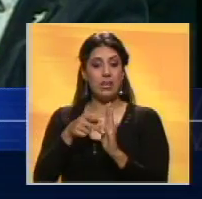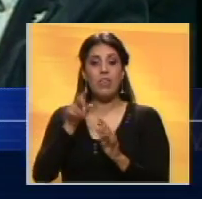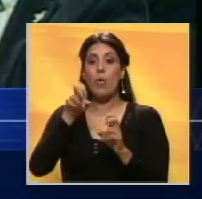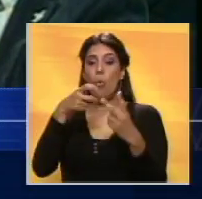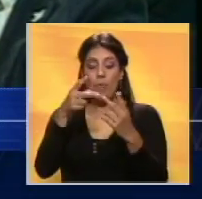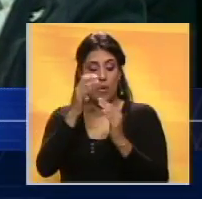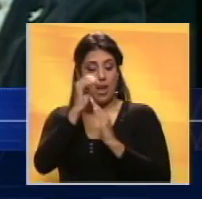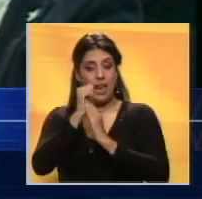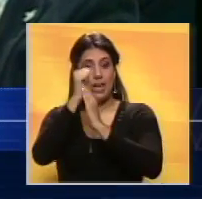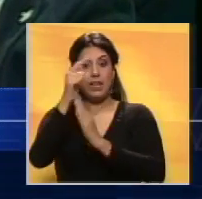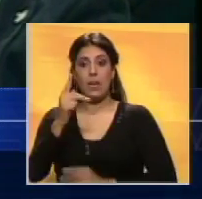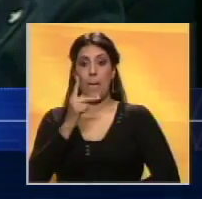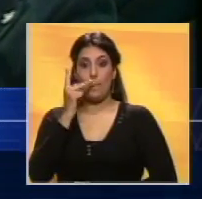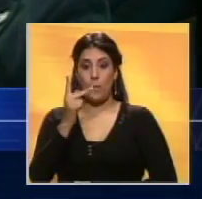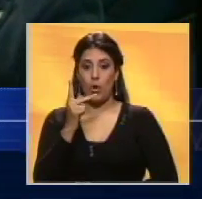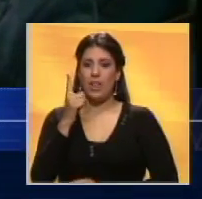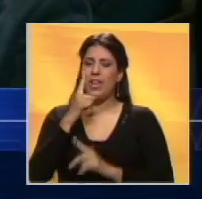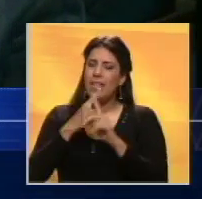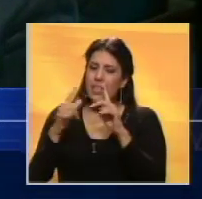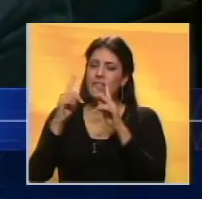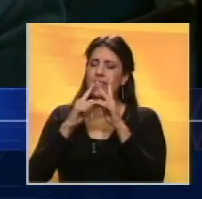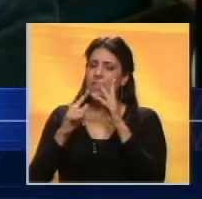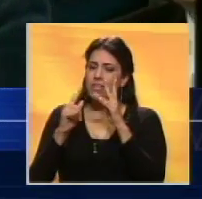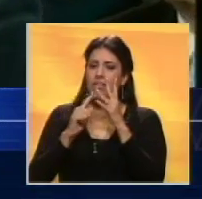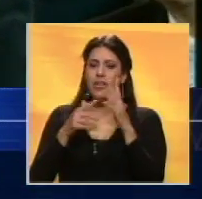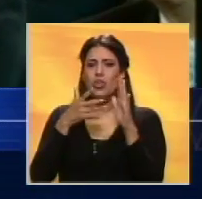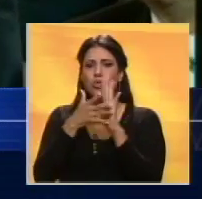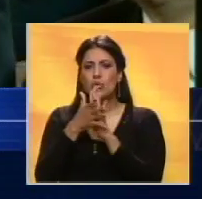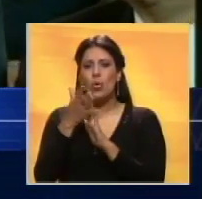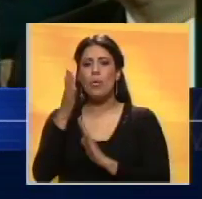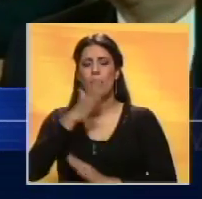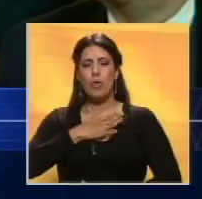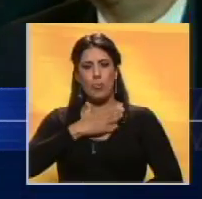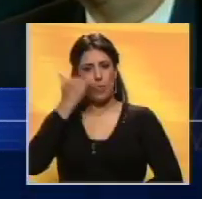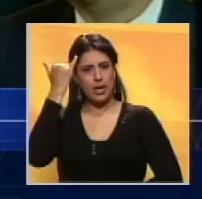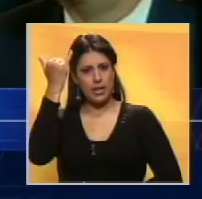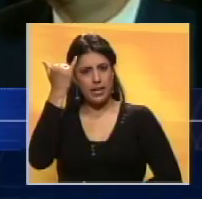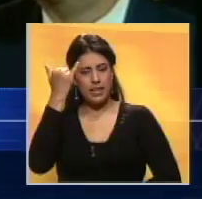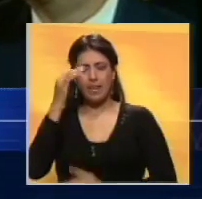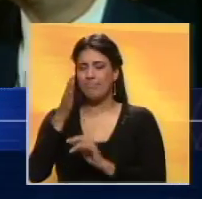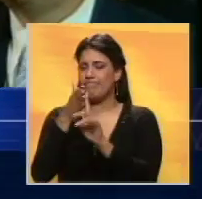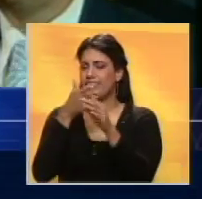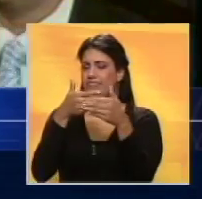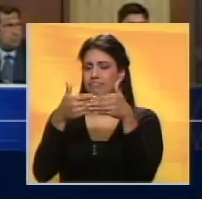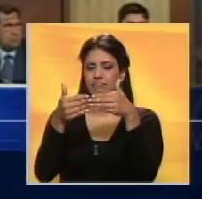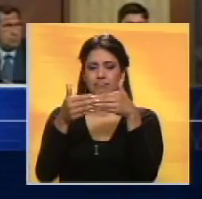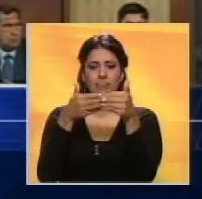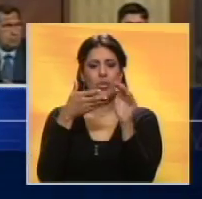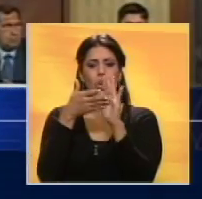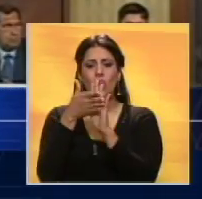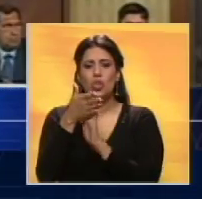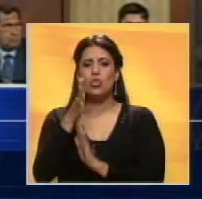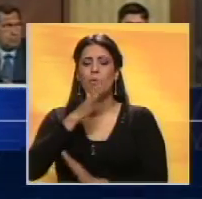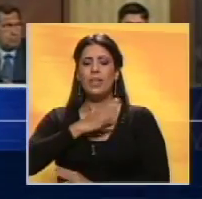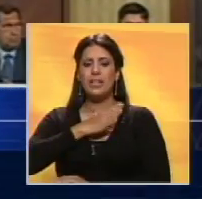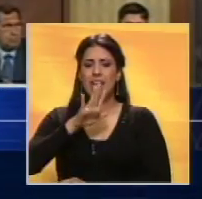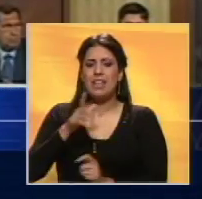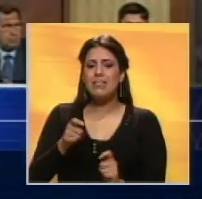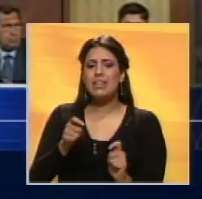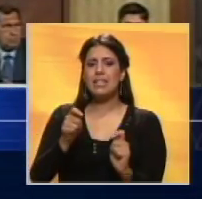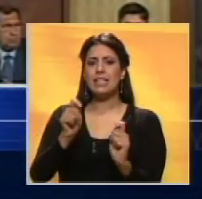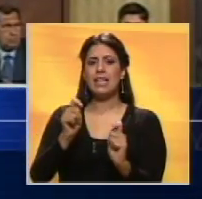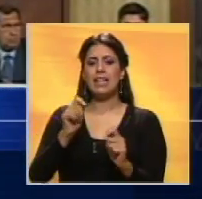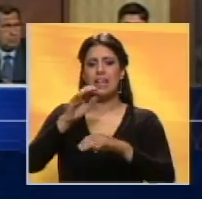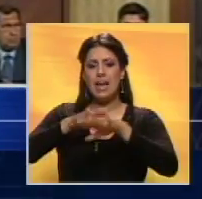un líder político, indistintamente de su signo ideológico, indistintamente de la disidencia que